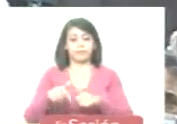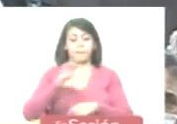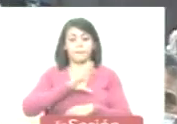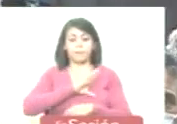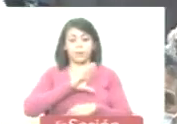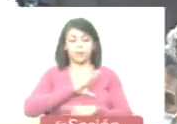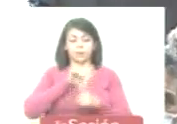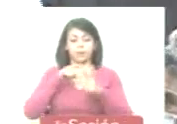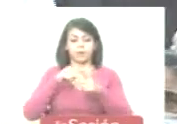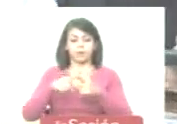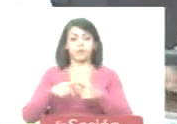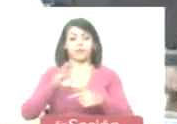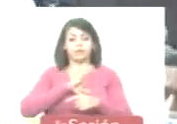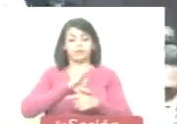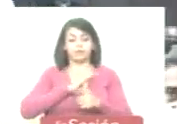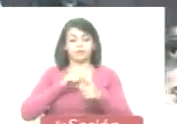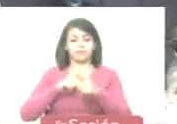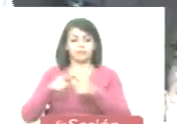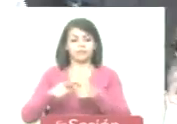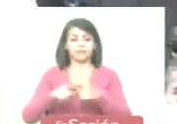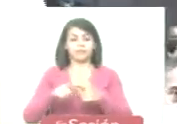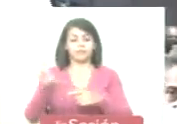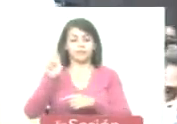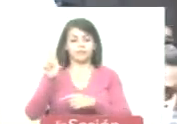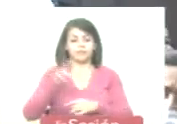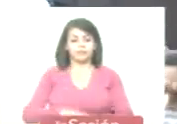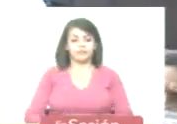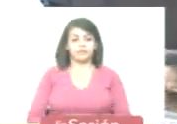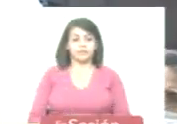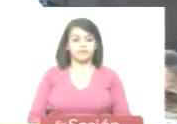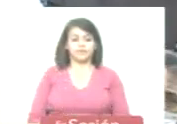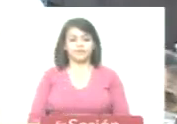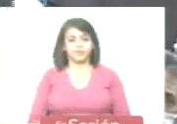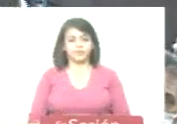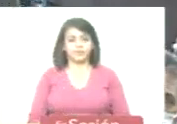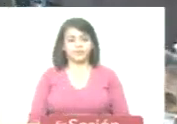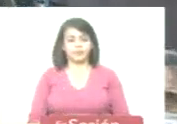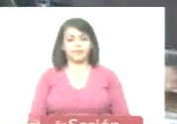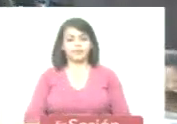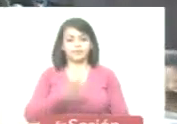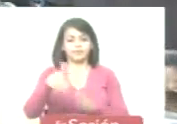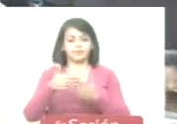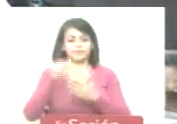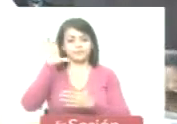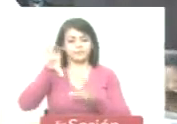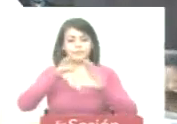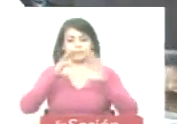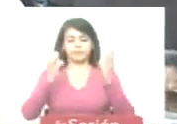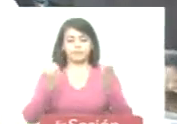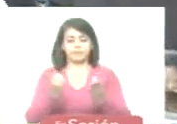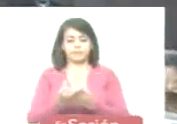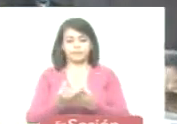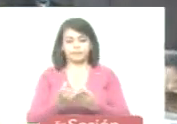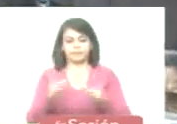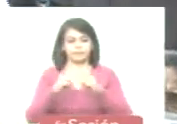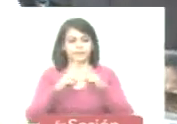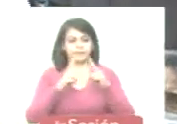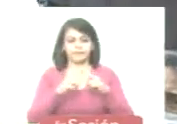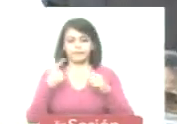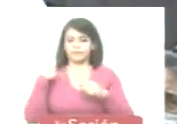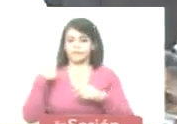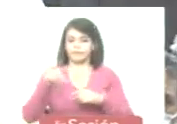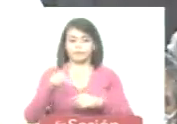patrimonio o parte del patrimonio de nuestra República. Como es del todo el país y del mundo conocido, nosotros